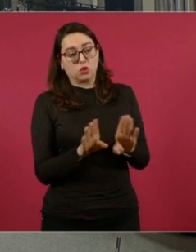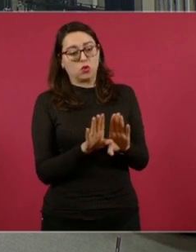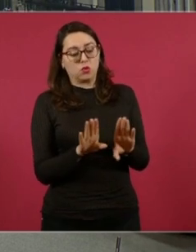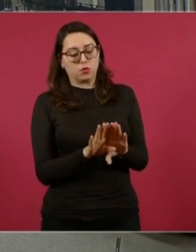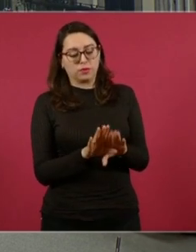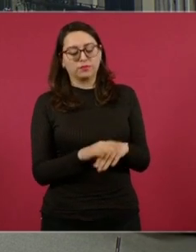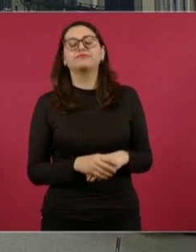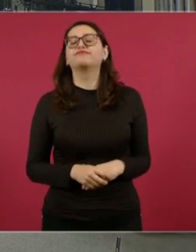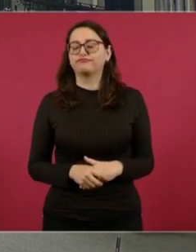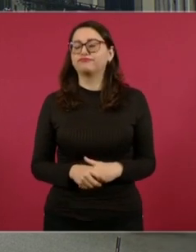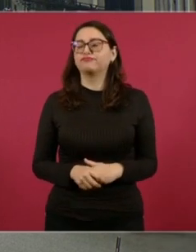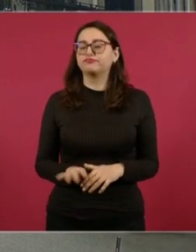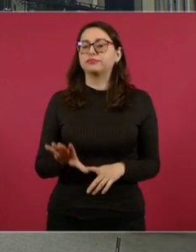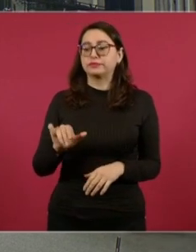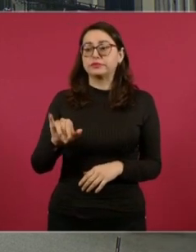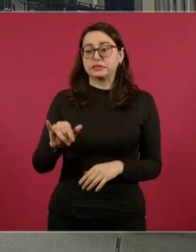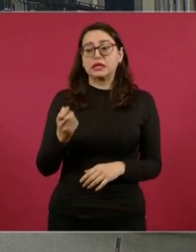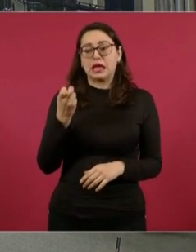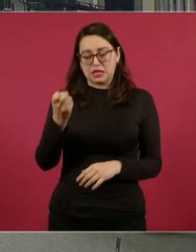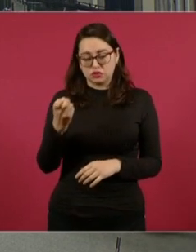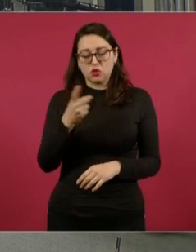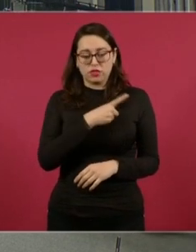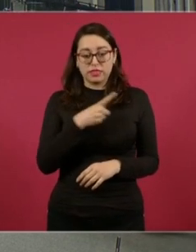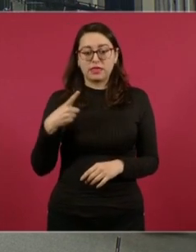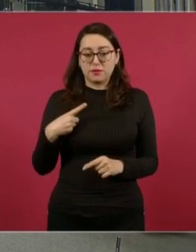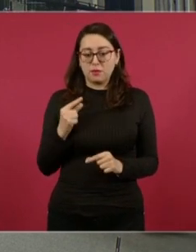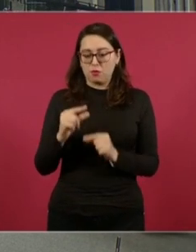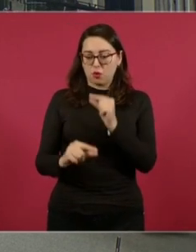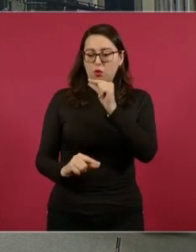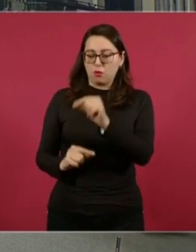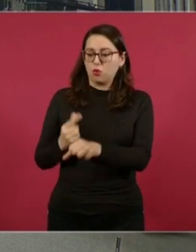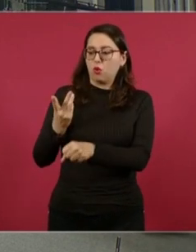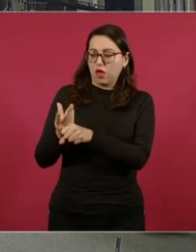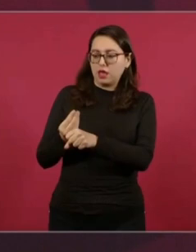salarial. Sí, eso lo vamos a ir ajustando. Es que